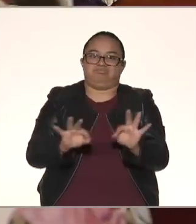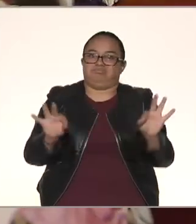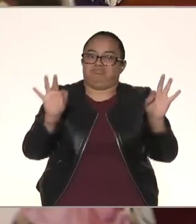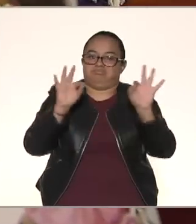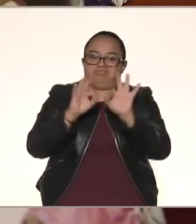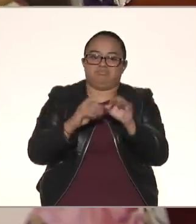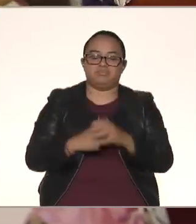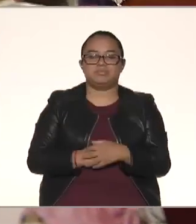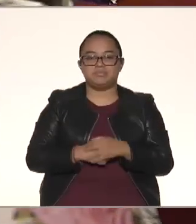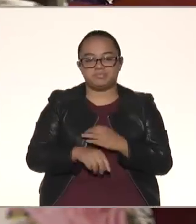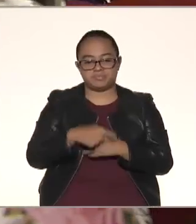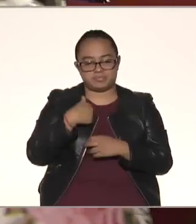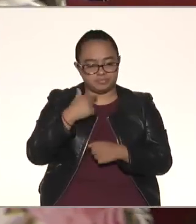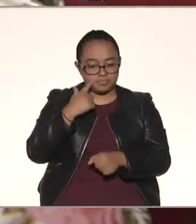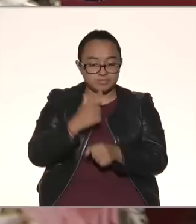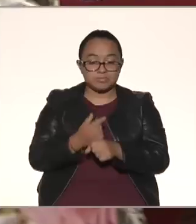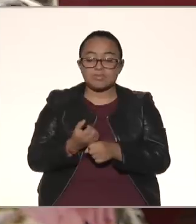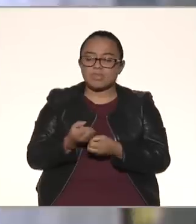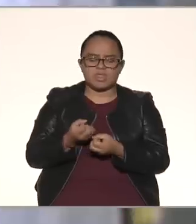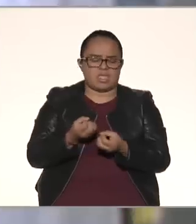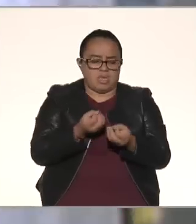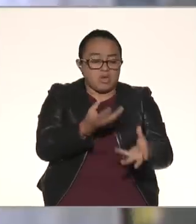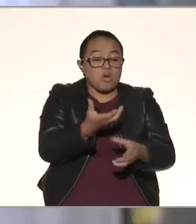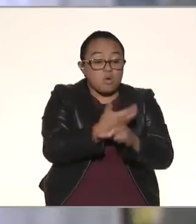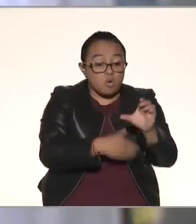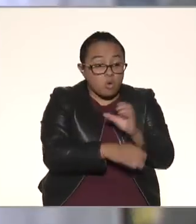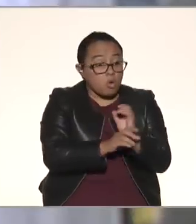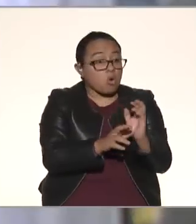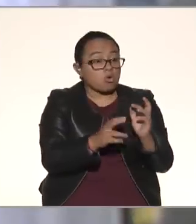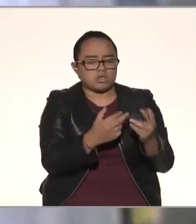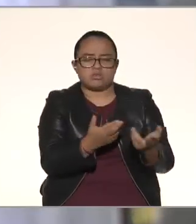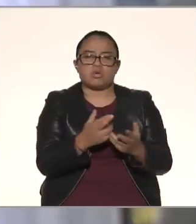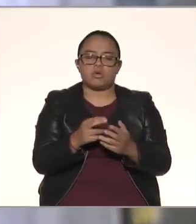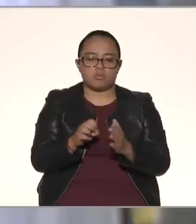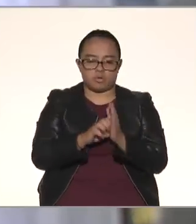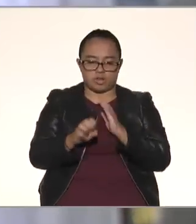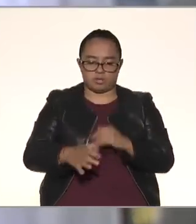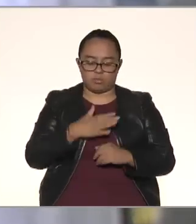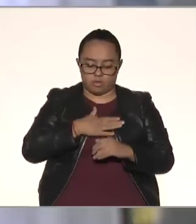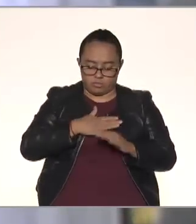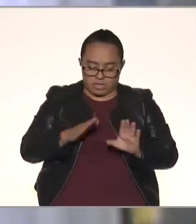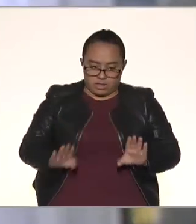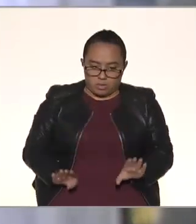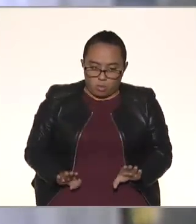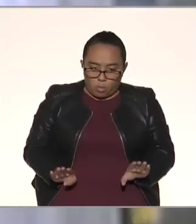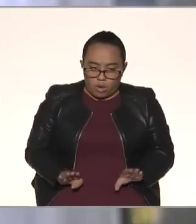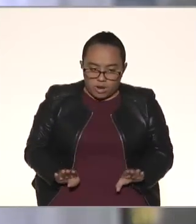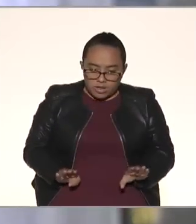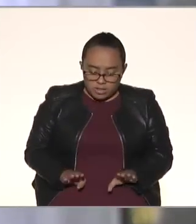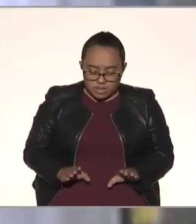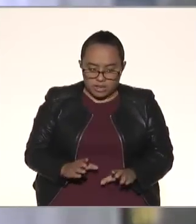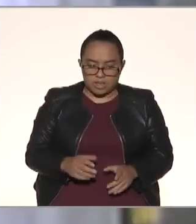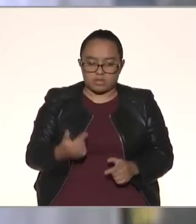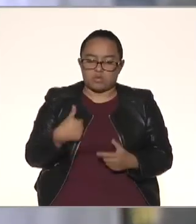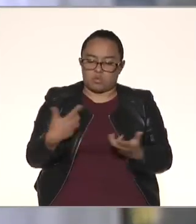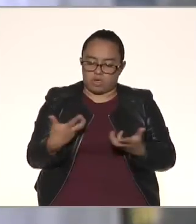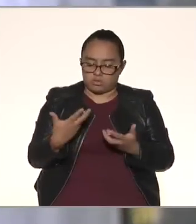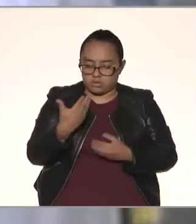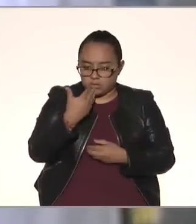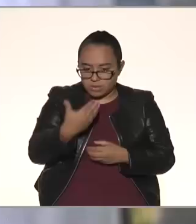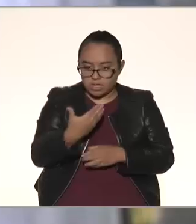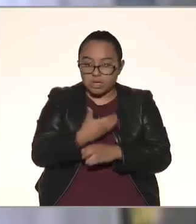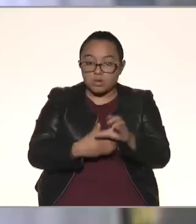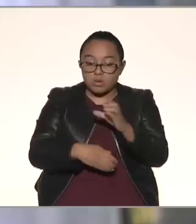cuenta que, el dar no material, sino mi forma de ser, el portarme bien, el,